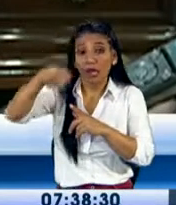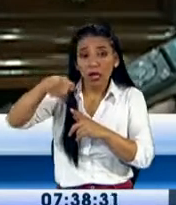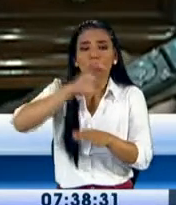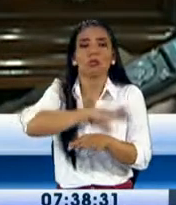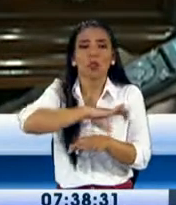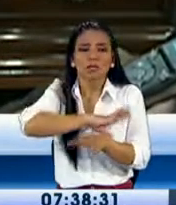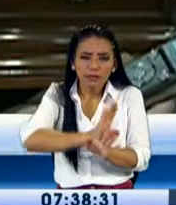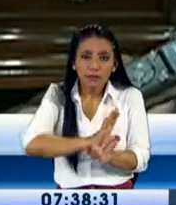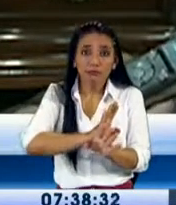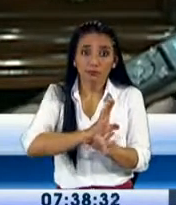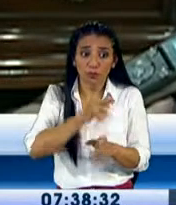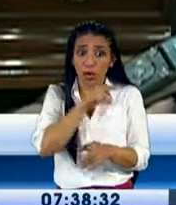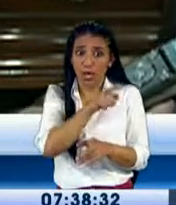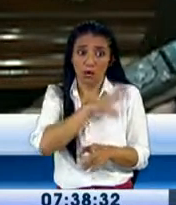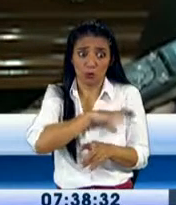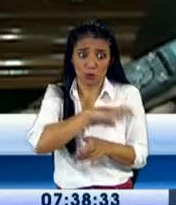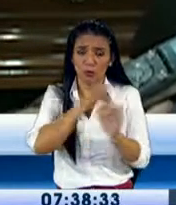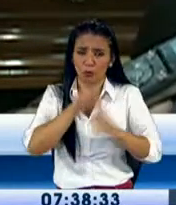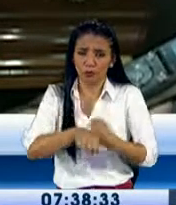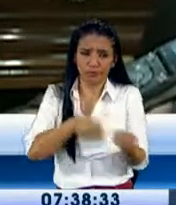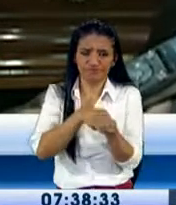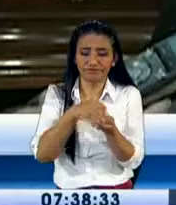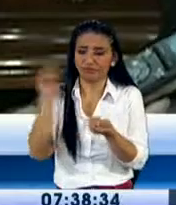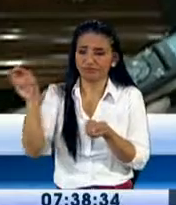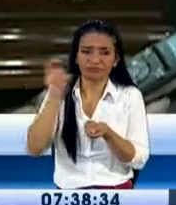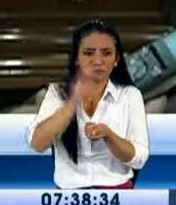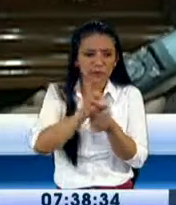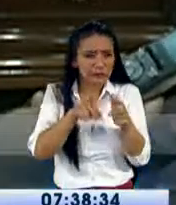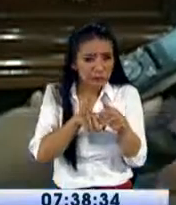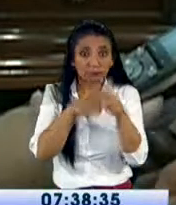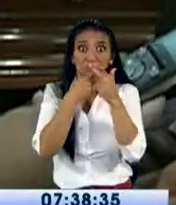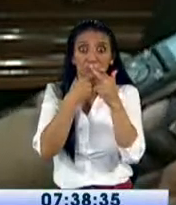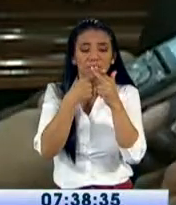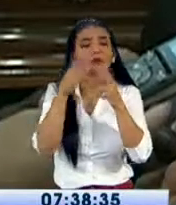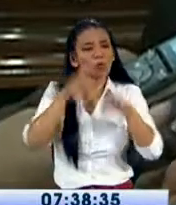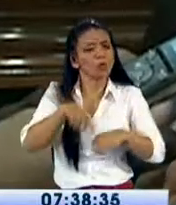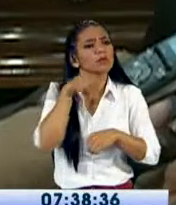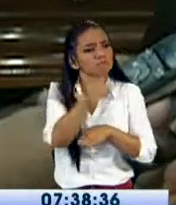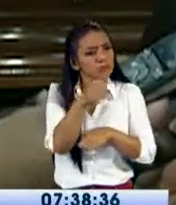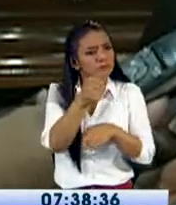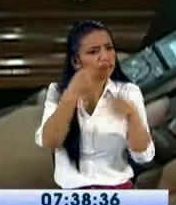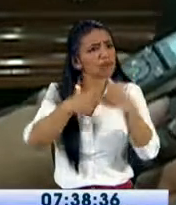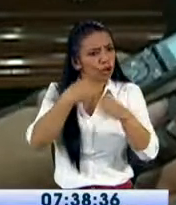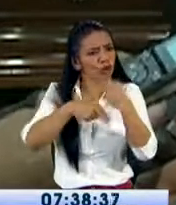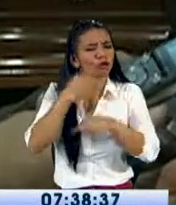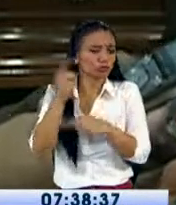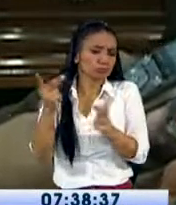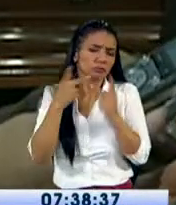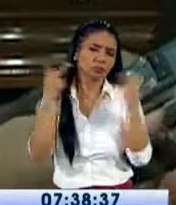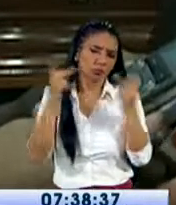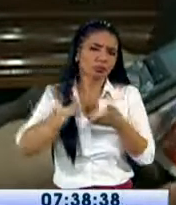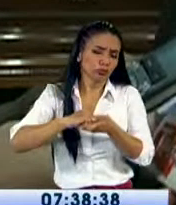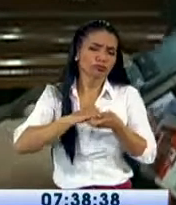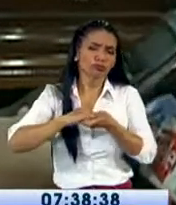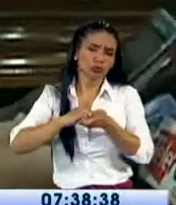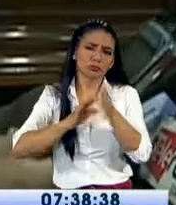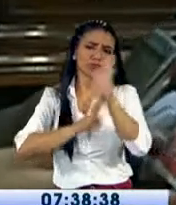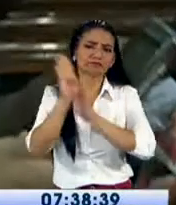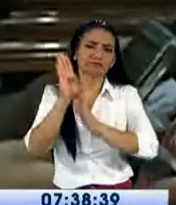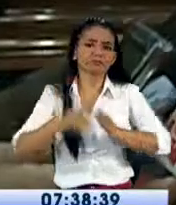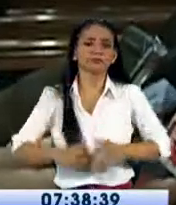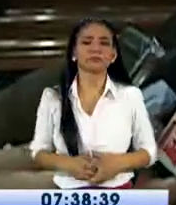municipios para que puedan apoyar con capital semilla en diferentes emprendimientos de la economía popular y solidaria informó